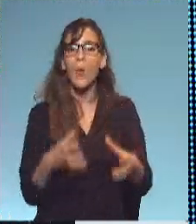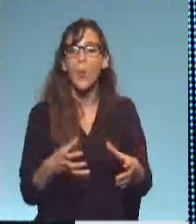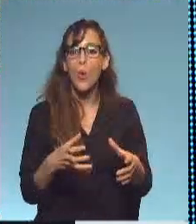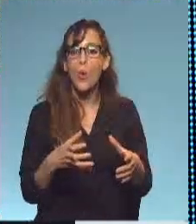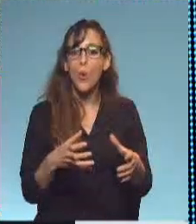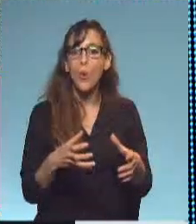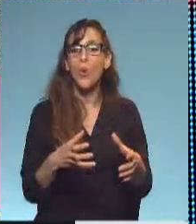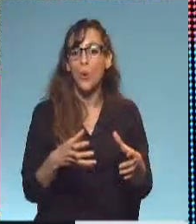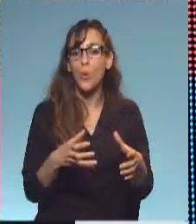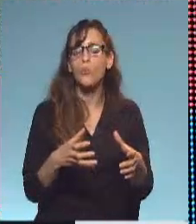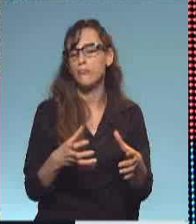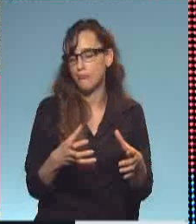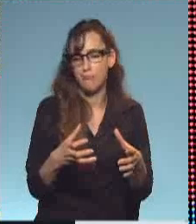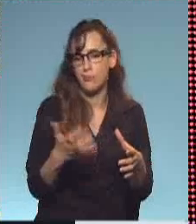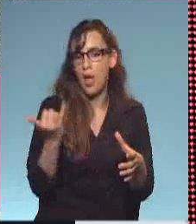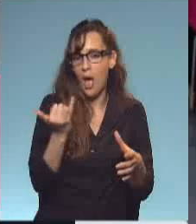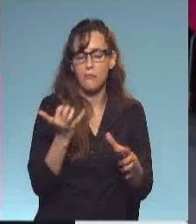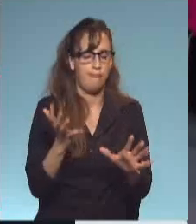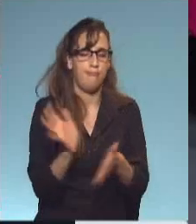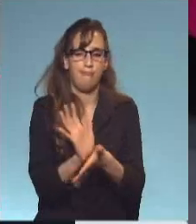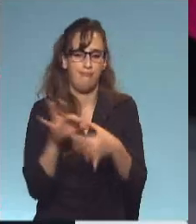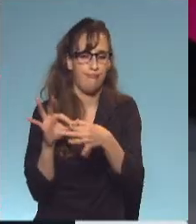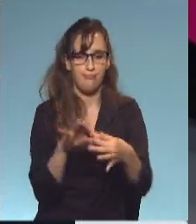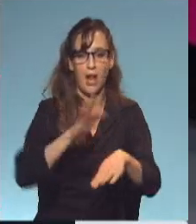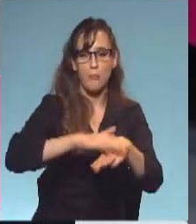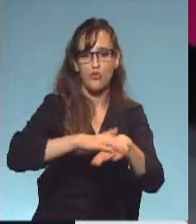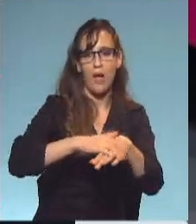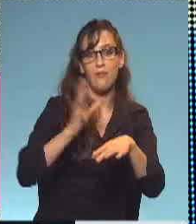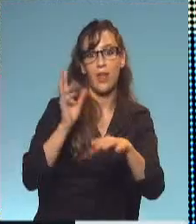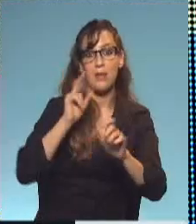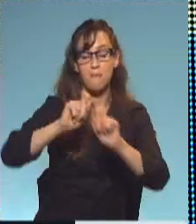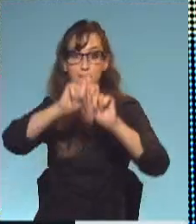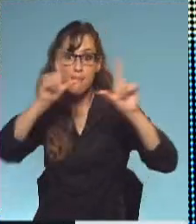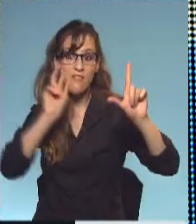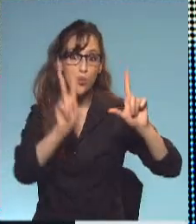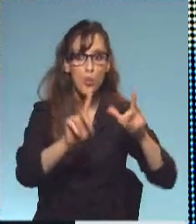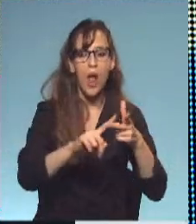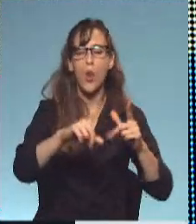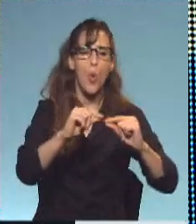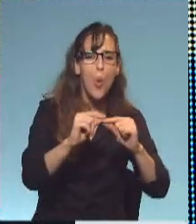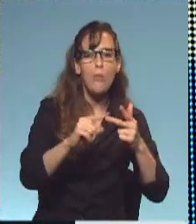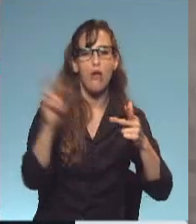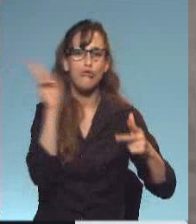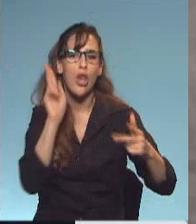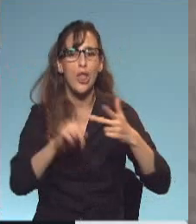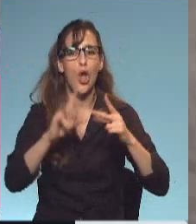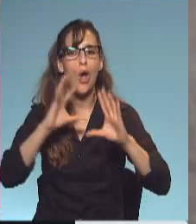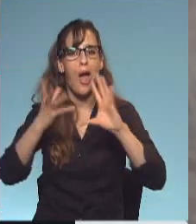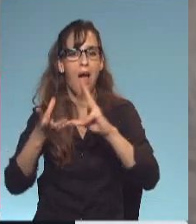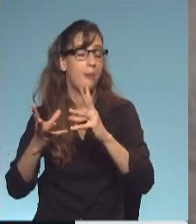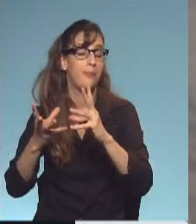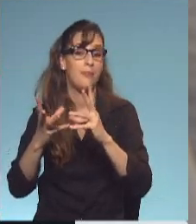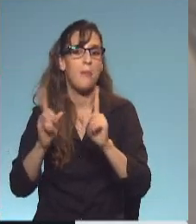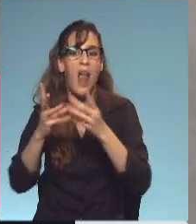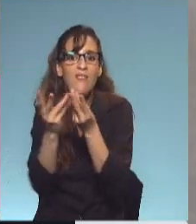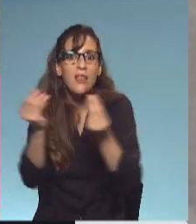la neurociencia moderna. Tenemos módulos cerebrales para procesar imágenes visuales, pero por ejemplo también para sonido, para números, para pensamiento abstracto. Se encanta. Viste, me